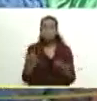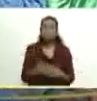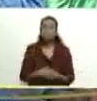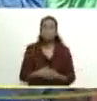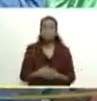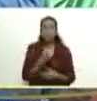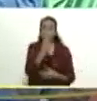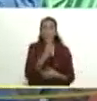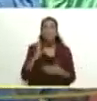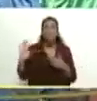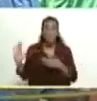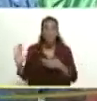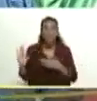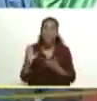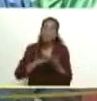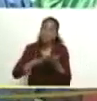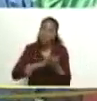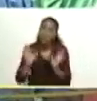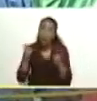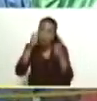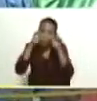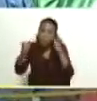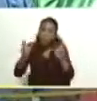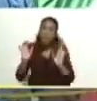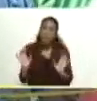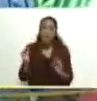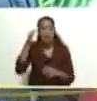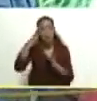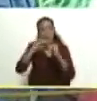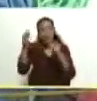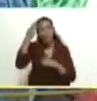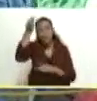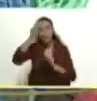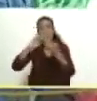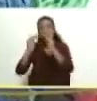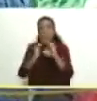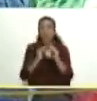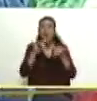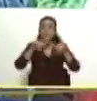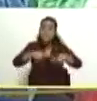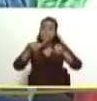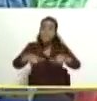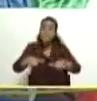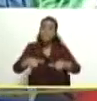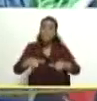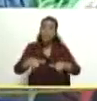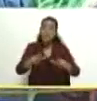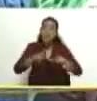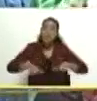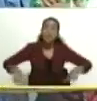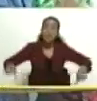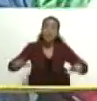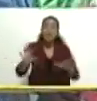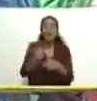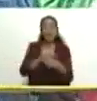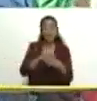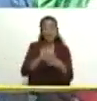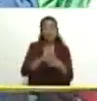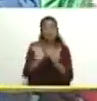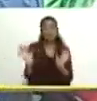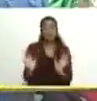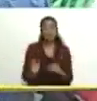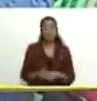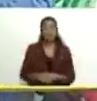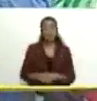me comprometo contigo es a supervisar. Y con todos los consejos comunales, a que ustedes van a tener su sede para el funcionamiento, una sede